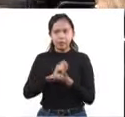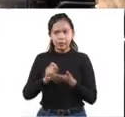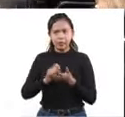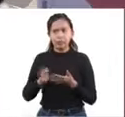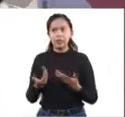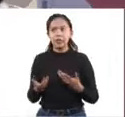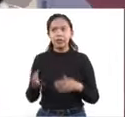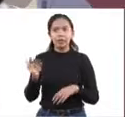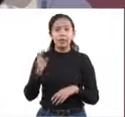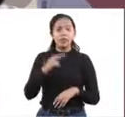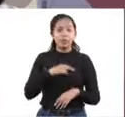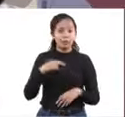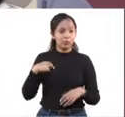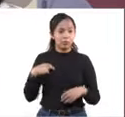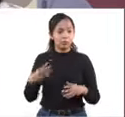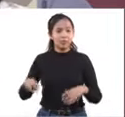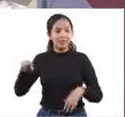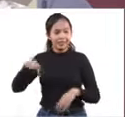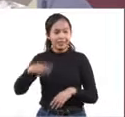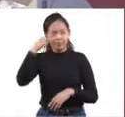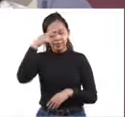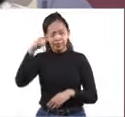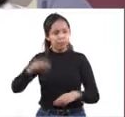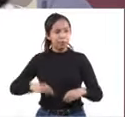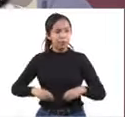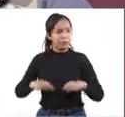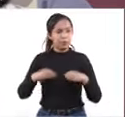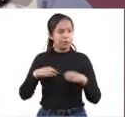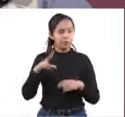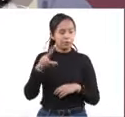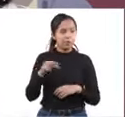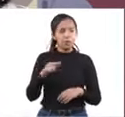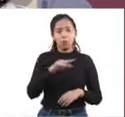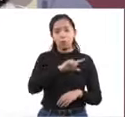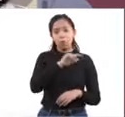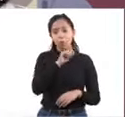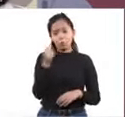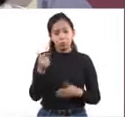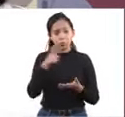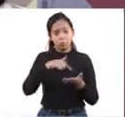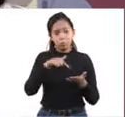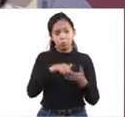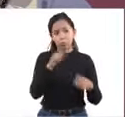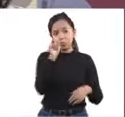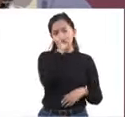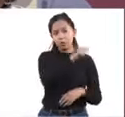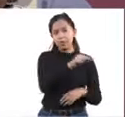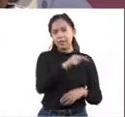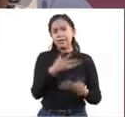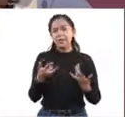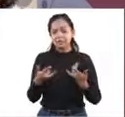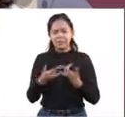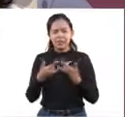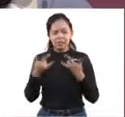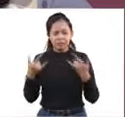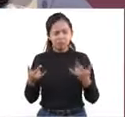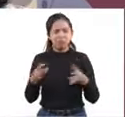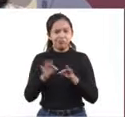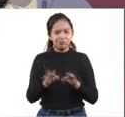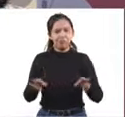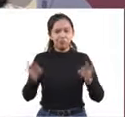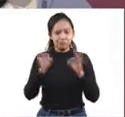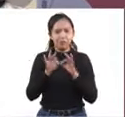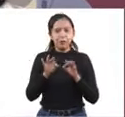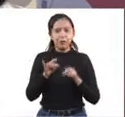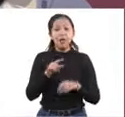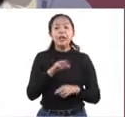estar separados de nuestra tierra. Tiene muchas historias muy impactantes y creo que es importante que se conozcan aquí en